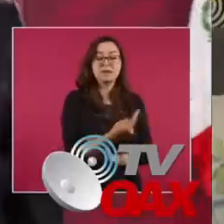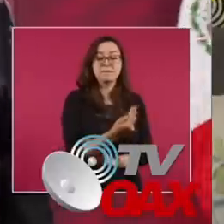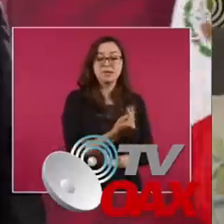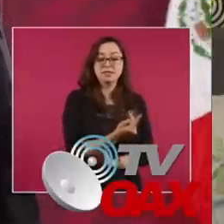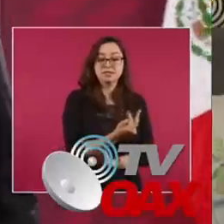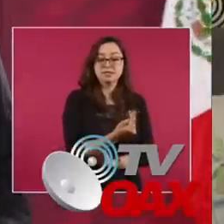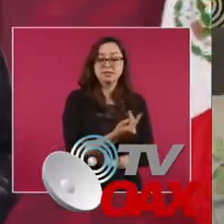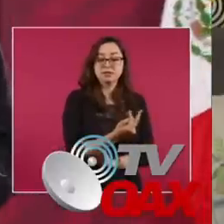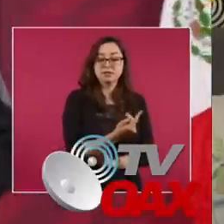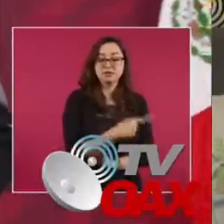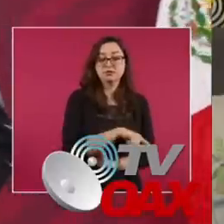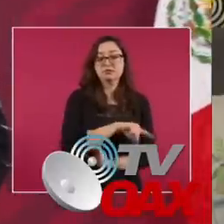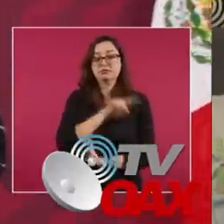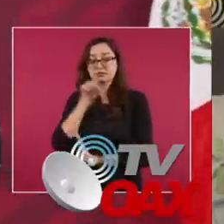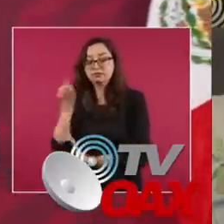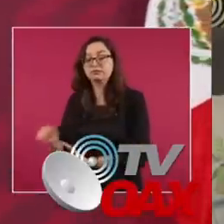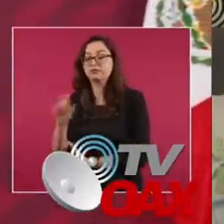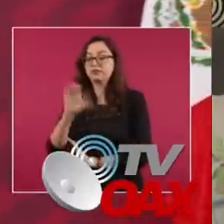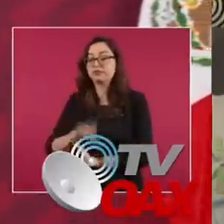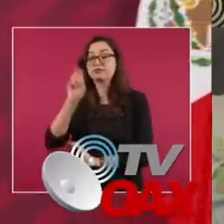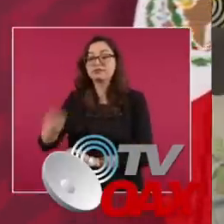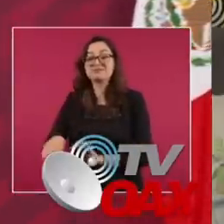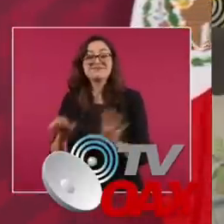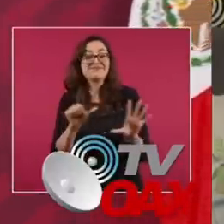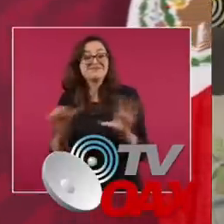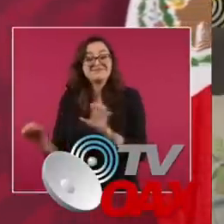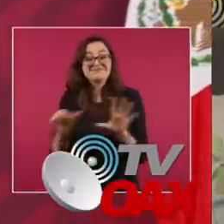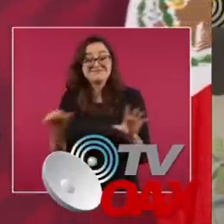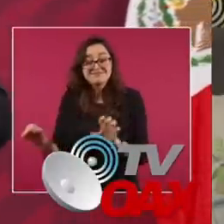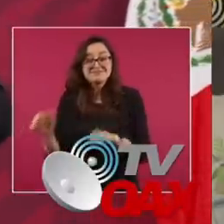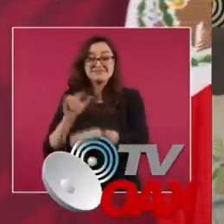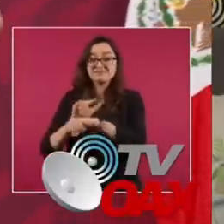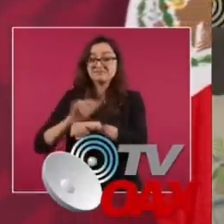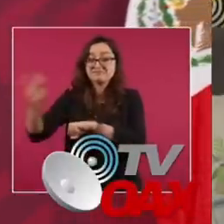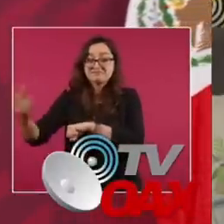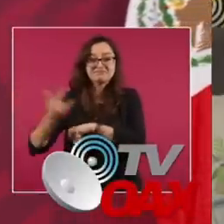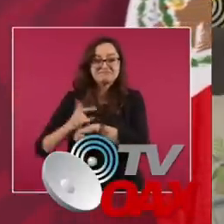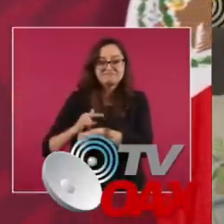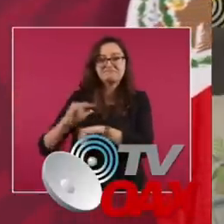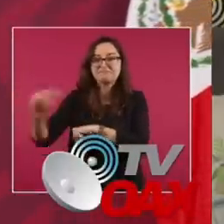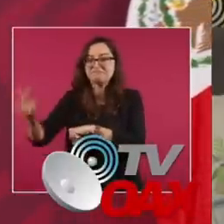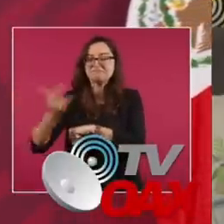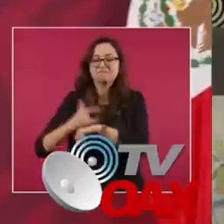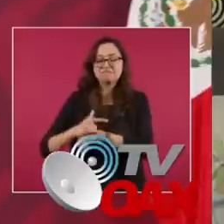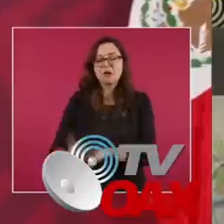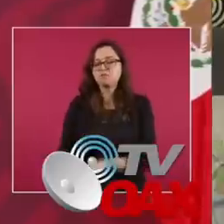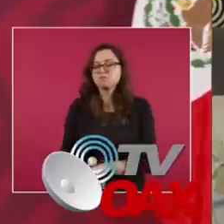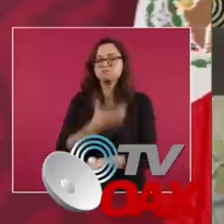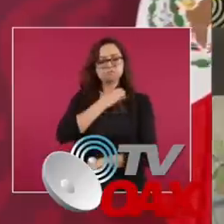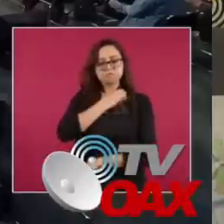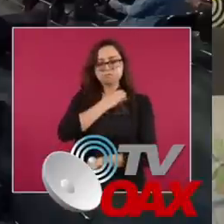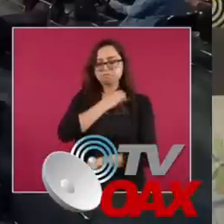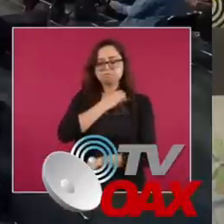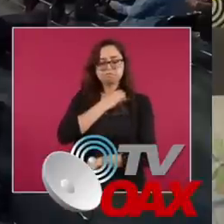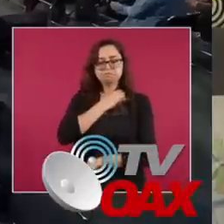1025. O sea, el aeropuerto de para ser la capital 600. No es mucha la diferencia de operaciones.